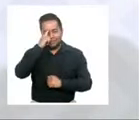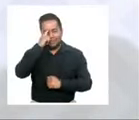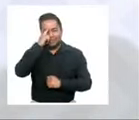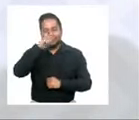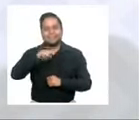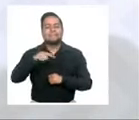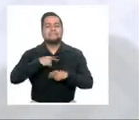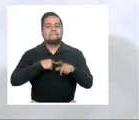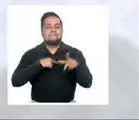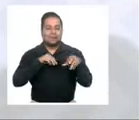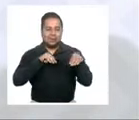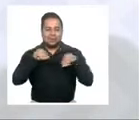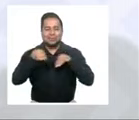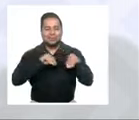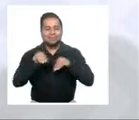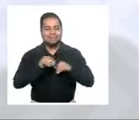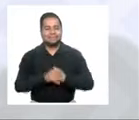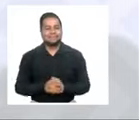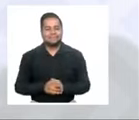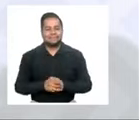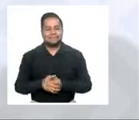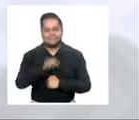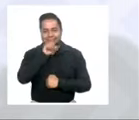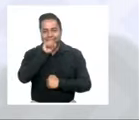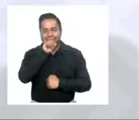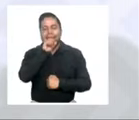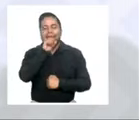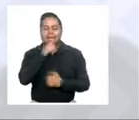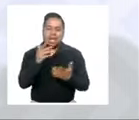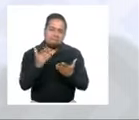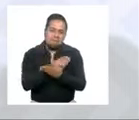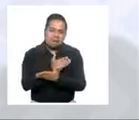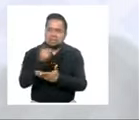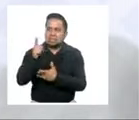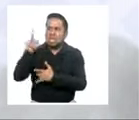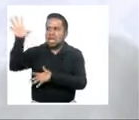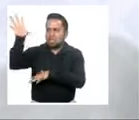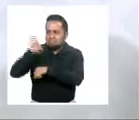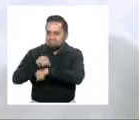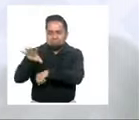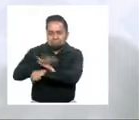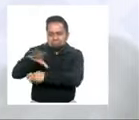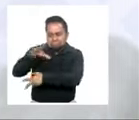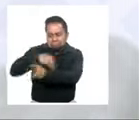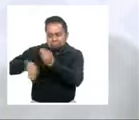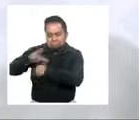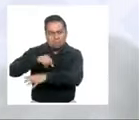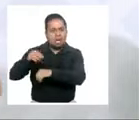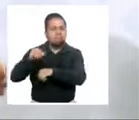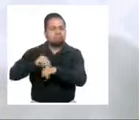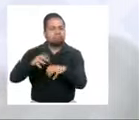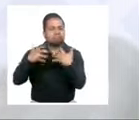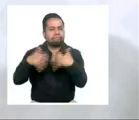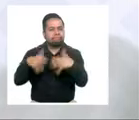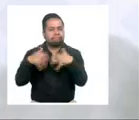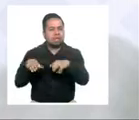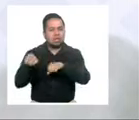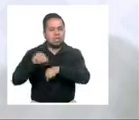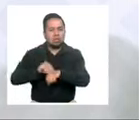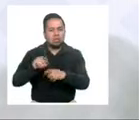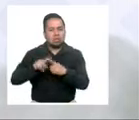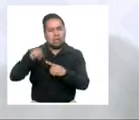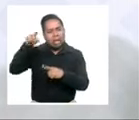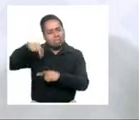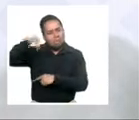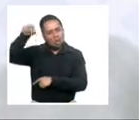gobierno estatal. Aparte de las plantas solares que se van a construir en el norte